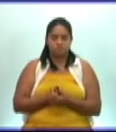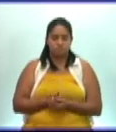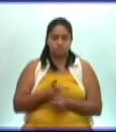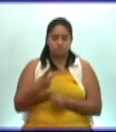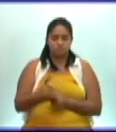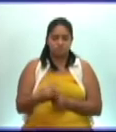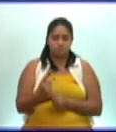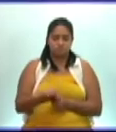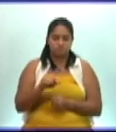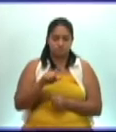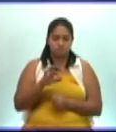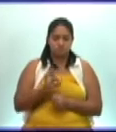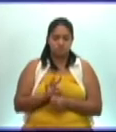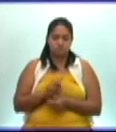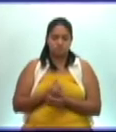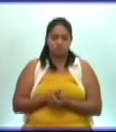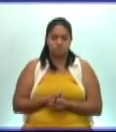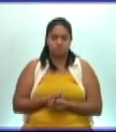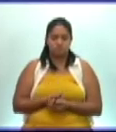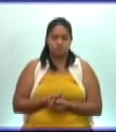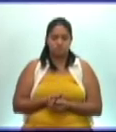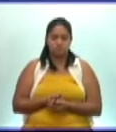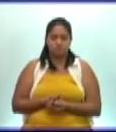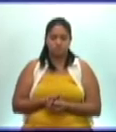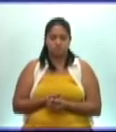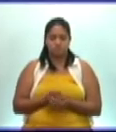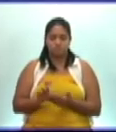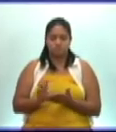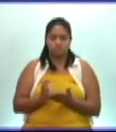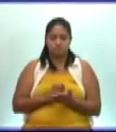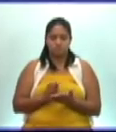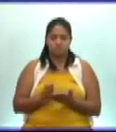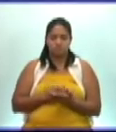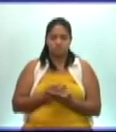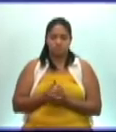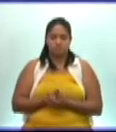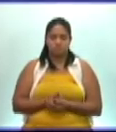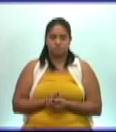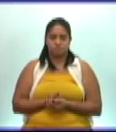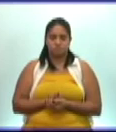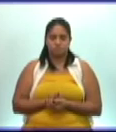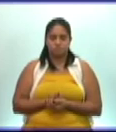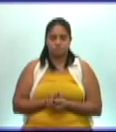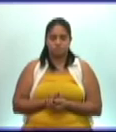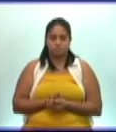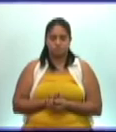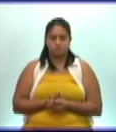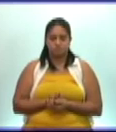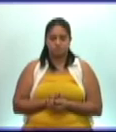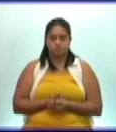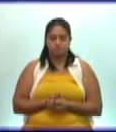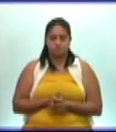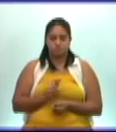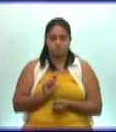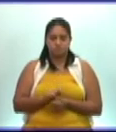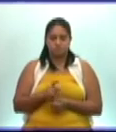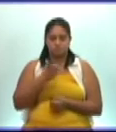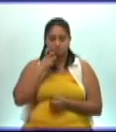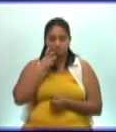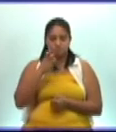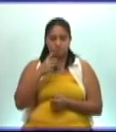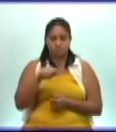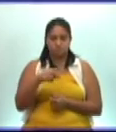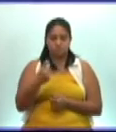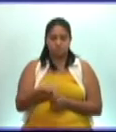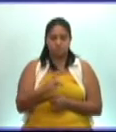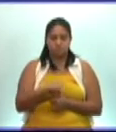ejercicio 18 de su libro de texto. En este caso, es importante este ejercicio, lo resuelven